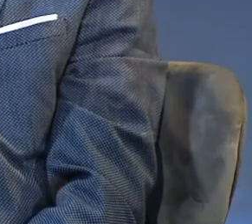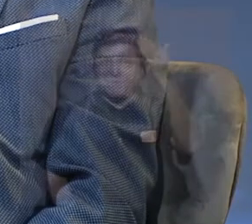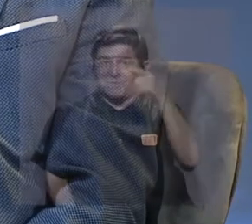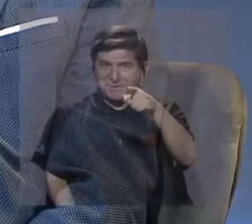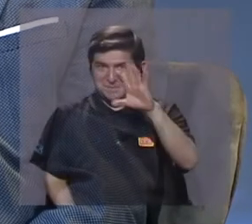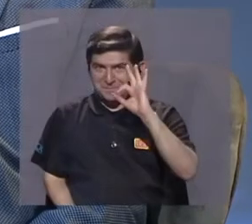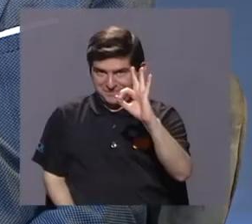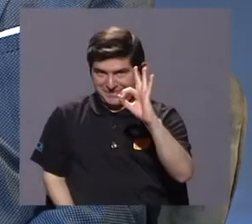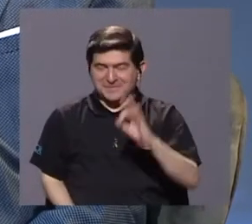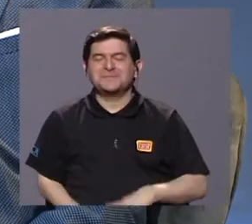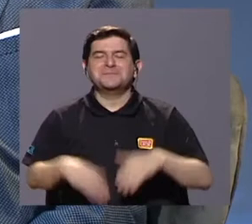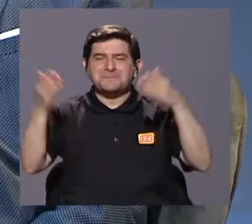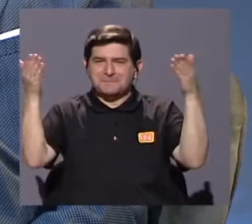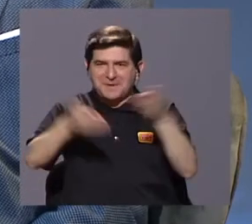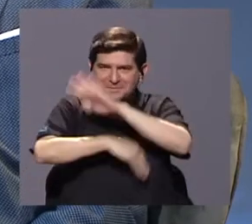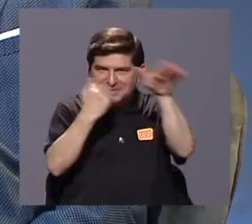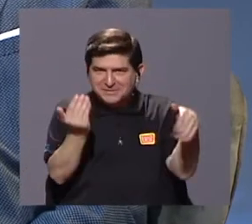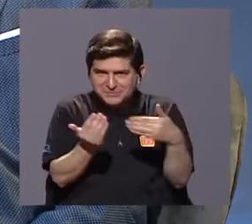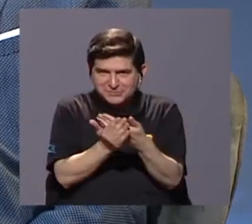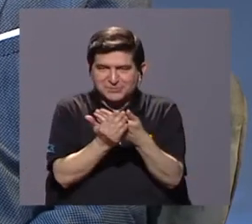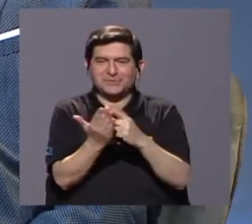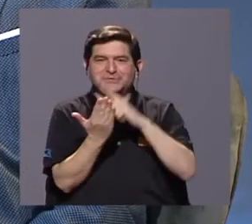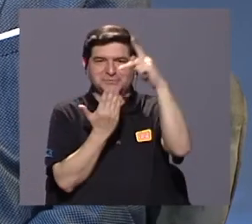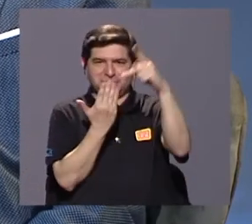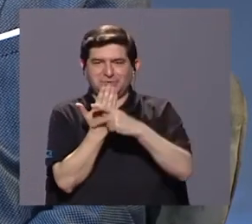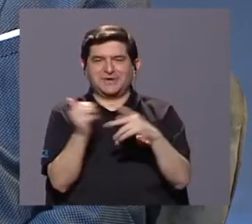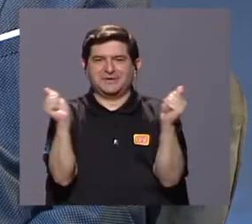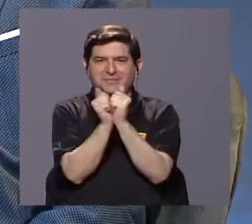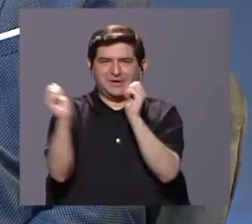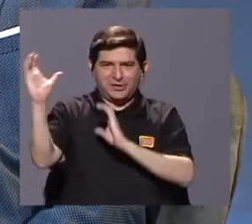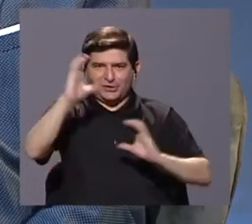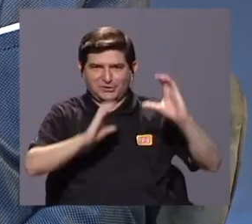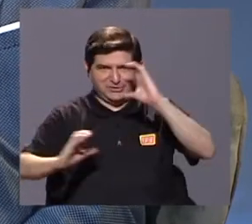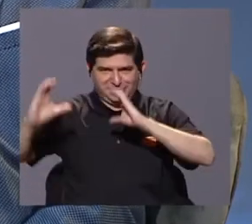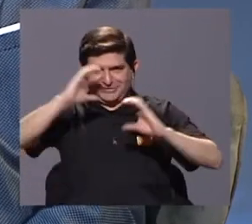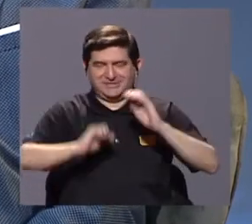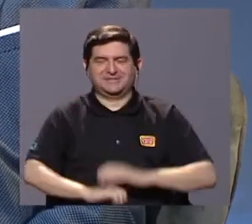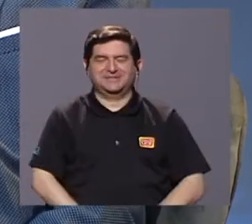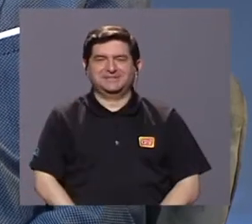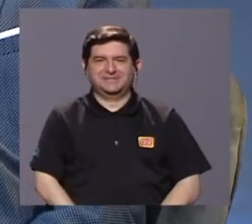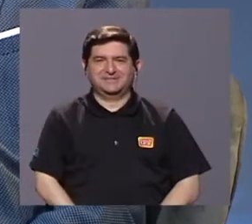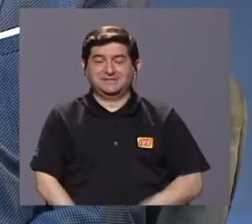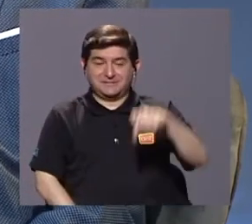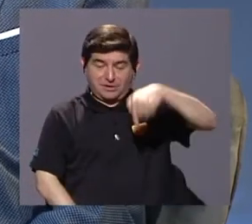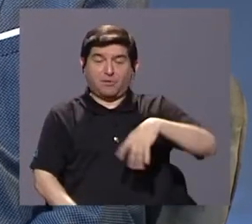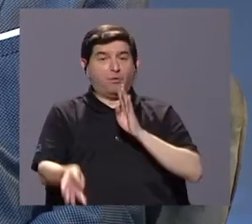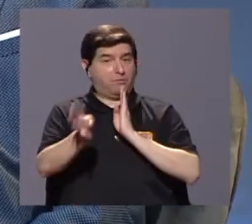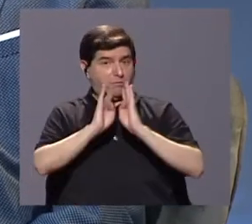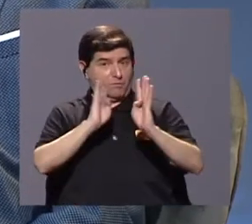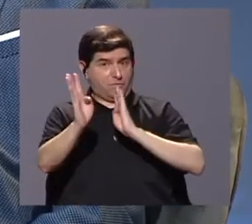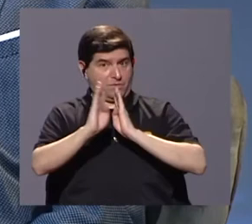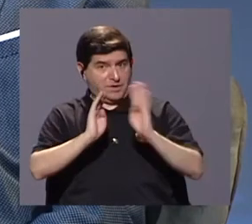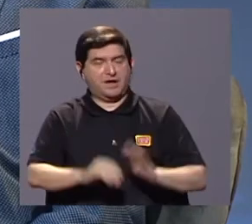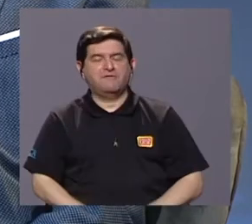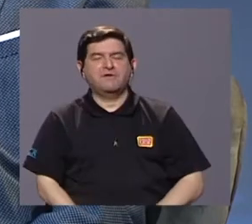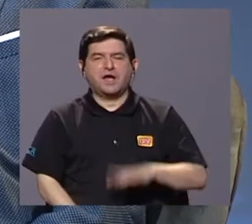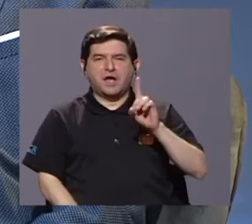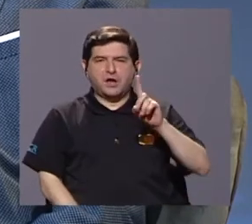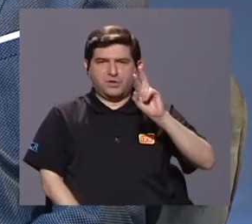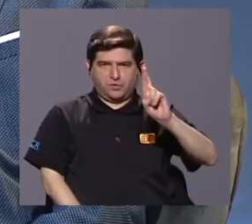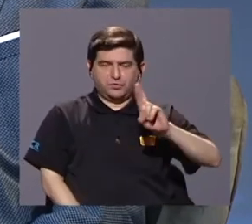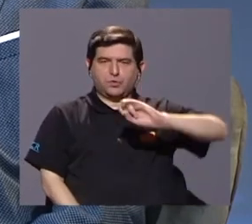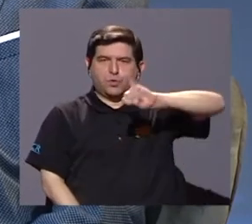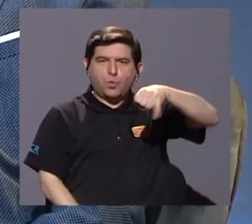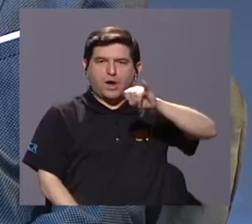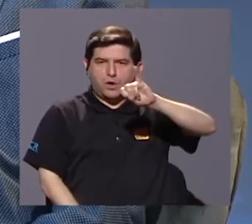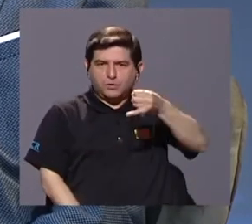Hola, ¿qué tal? Bienvenidas y bienvenidos a Conciencia. Vamos a conversar el día de hoy con el doctor Juan